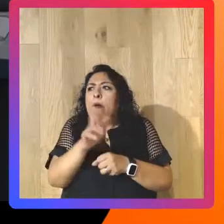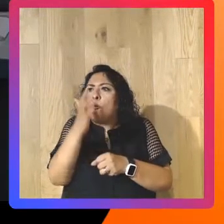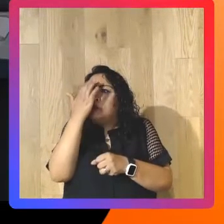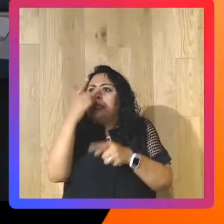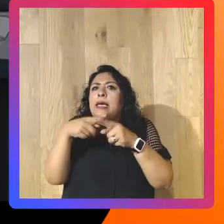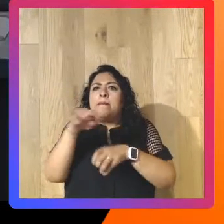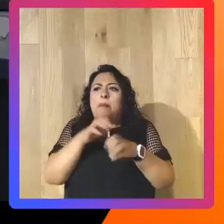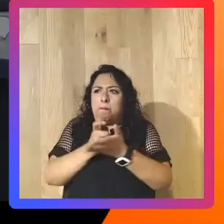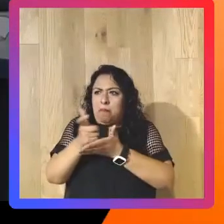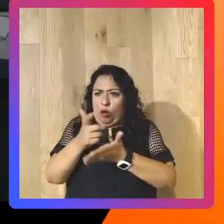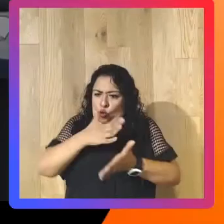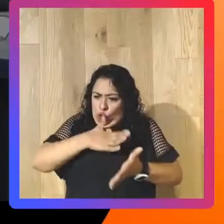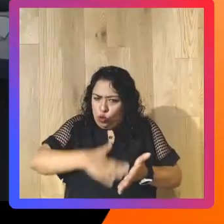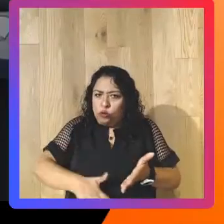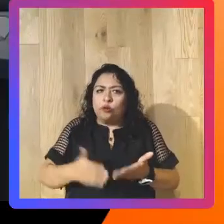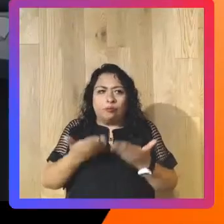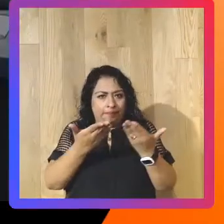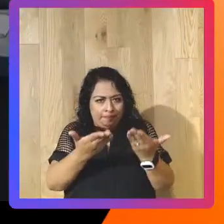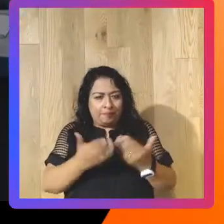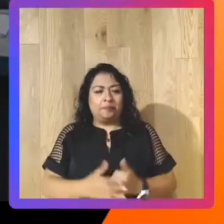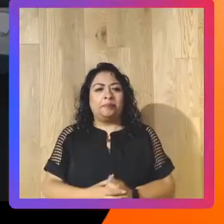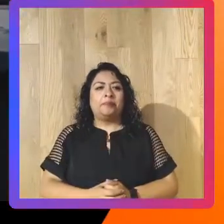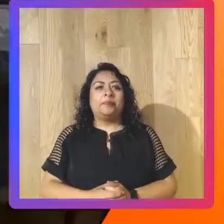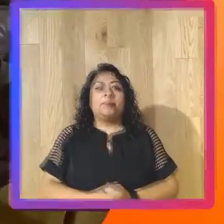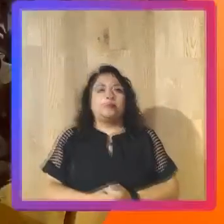que pagan un salario digno. Adelante, Lucero.